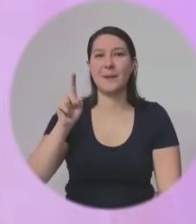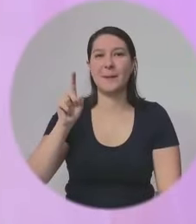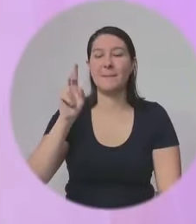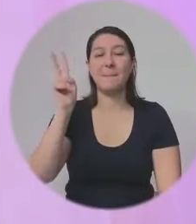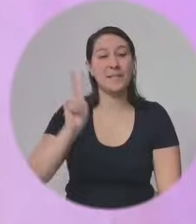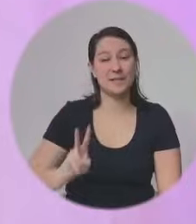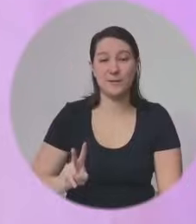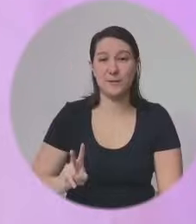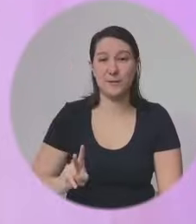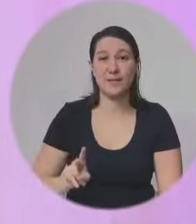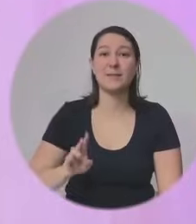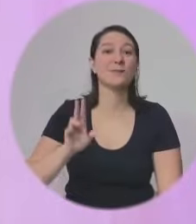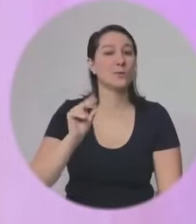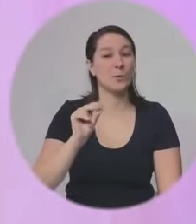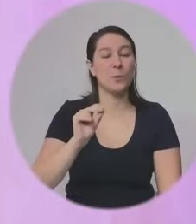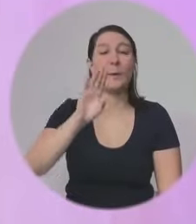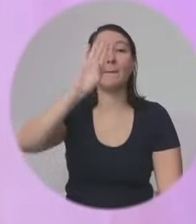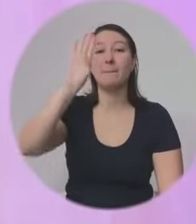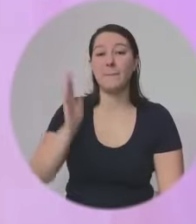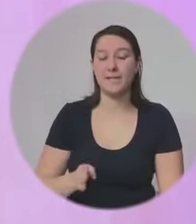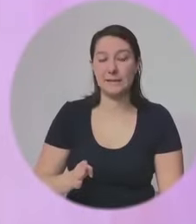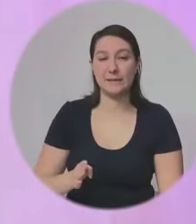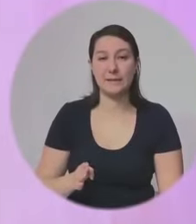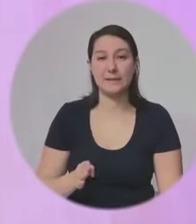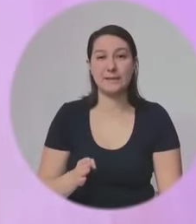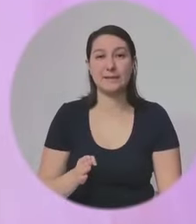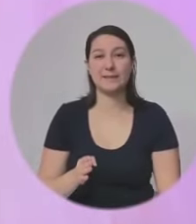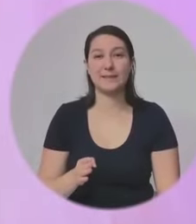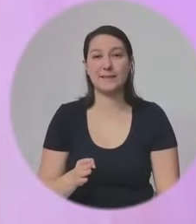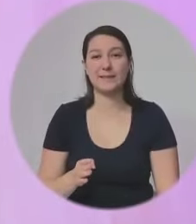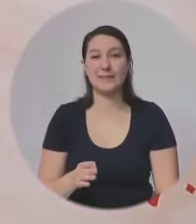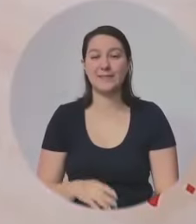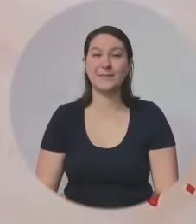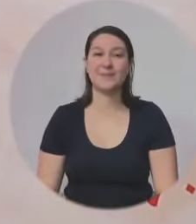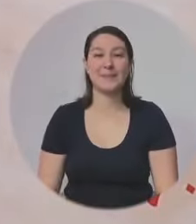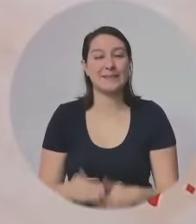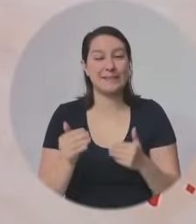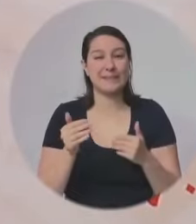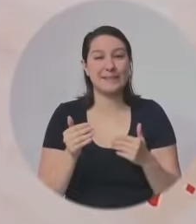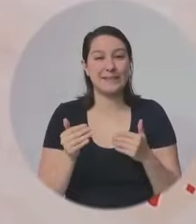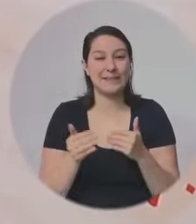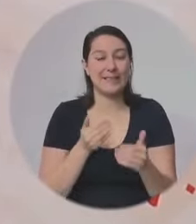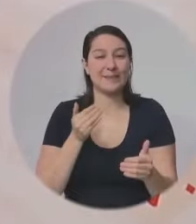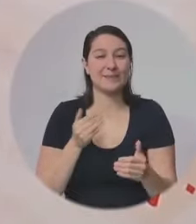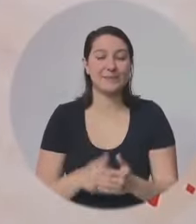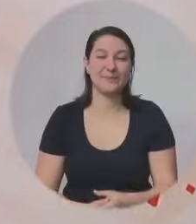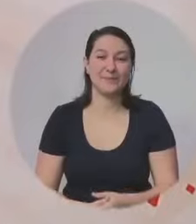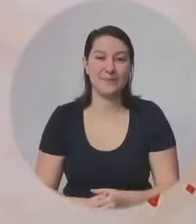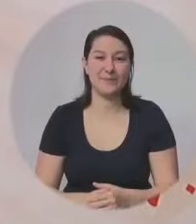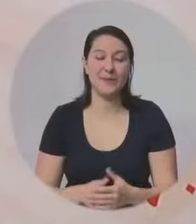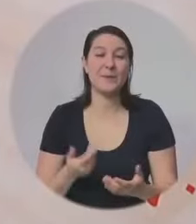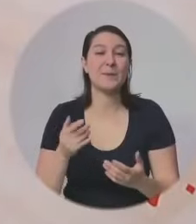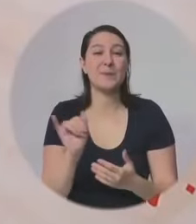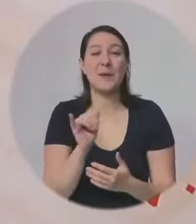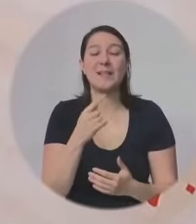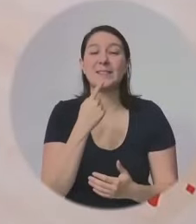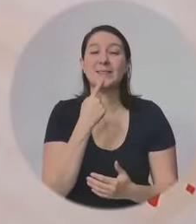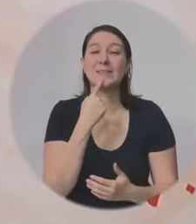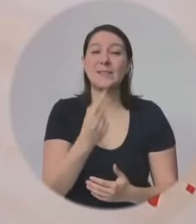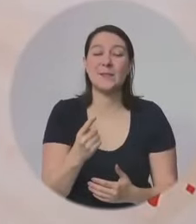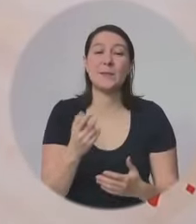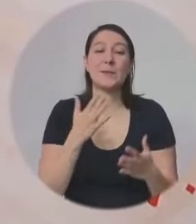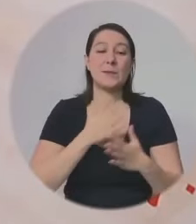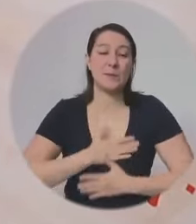es es Brasil estaba muy cerquita peo Yo casi la la pega pero bueno como siempre les digo Espero que hayan disfrutado y aprovechado el